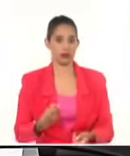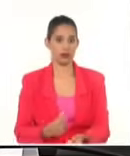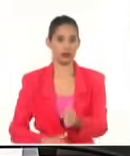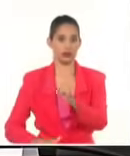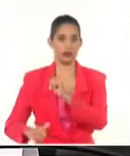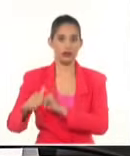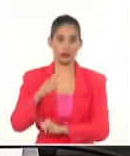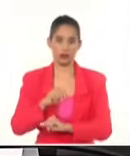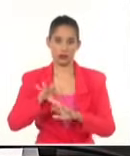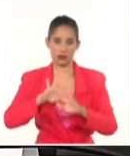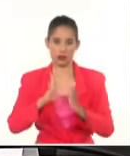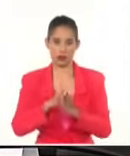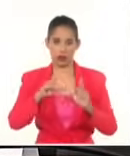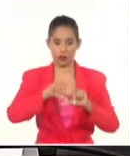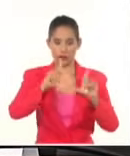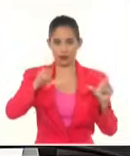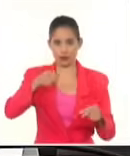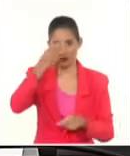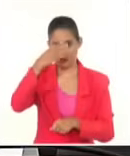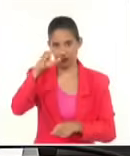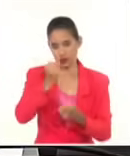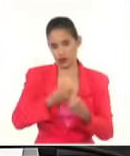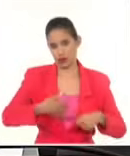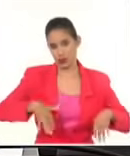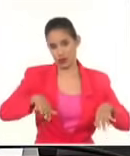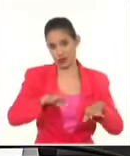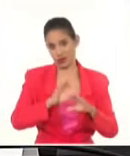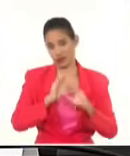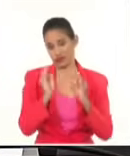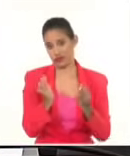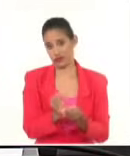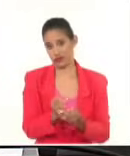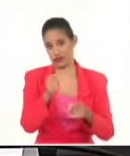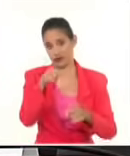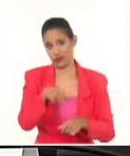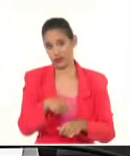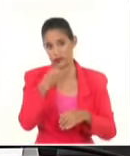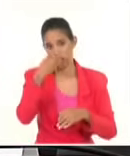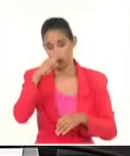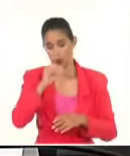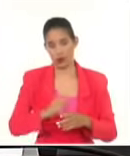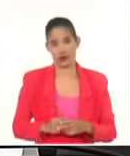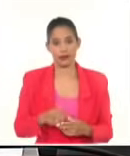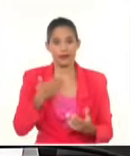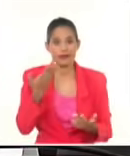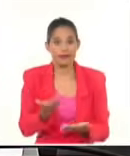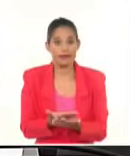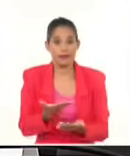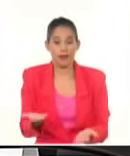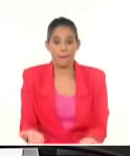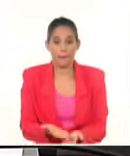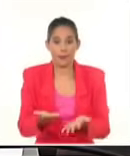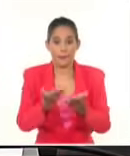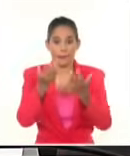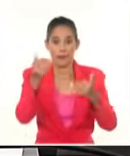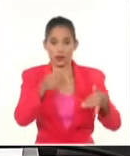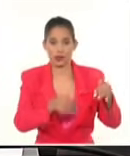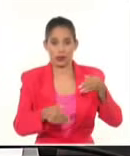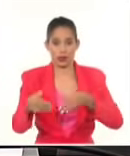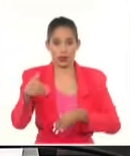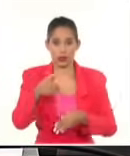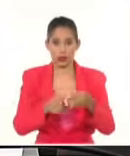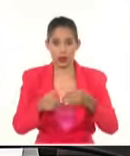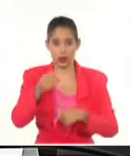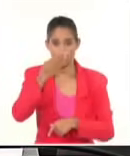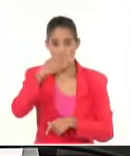con condiciones personales y familiares para hacerlo. Incentivar la participación de los ciudadanos cubanos residentes en el exterior